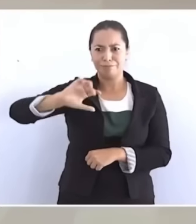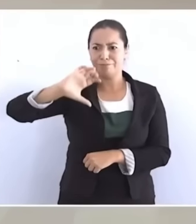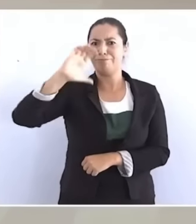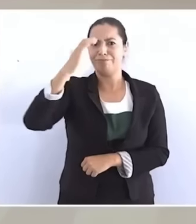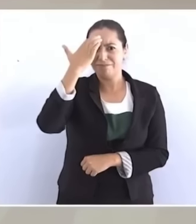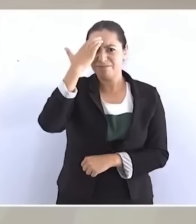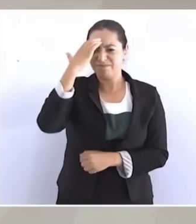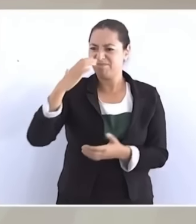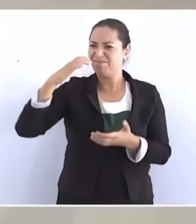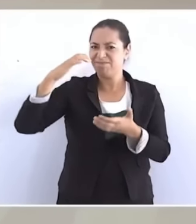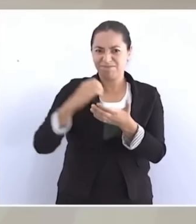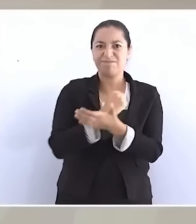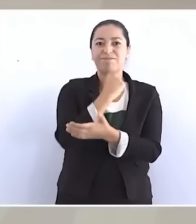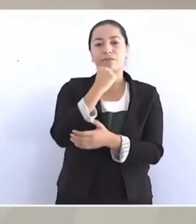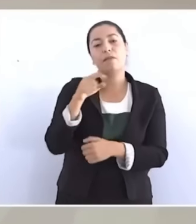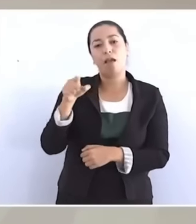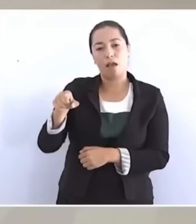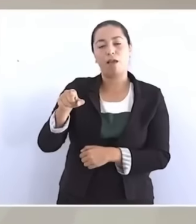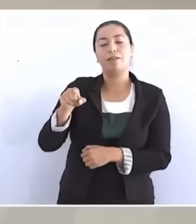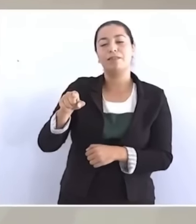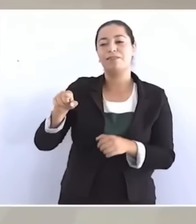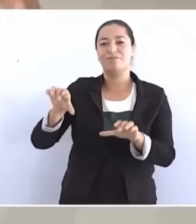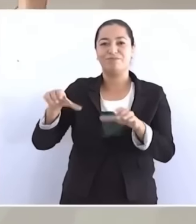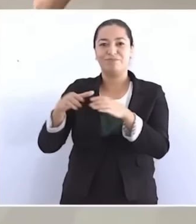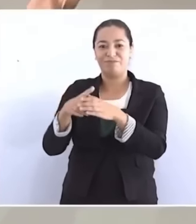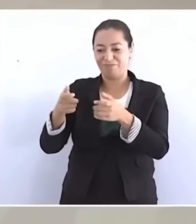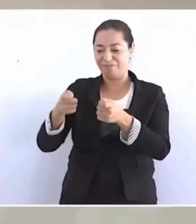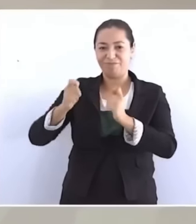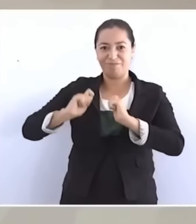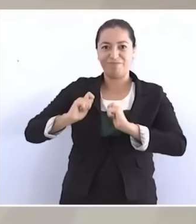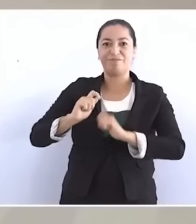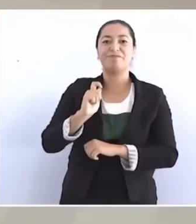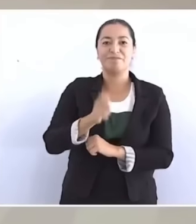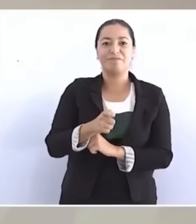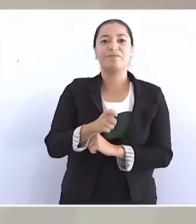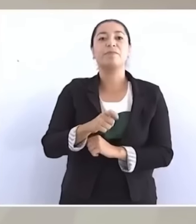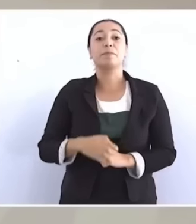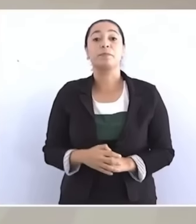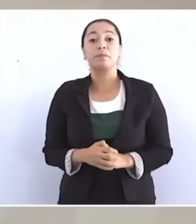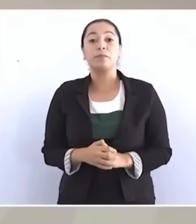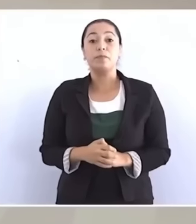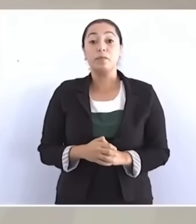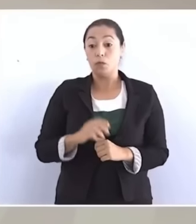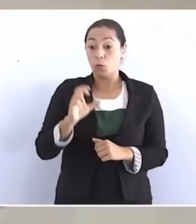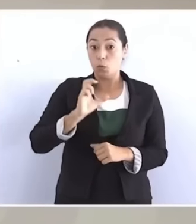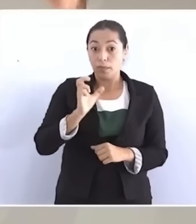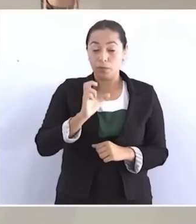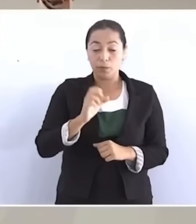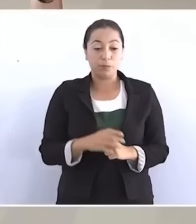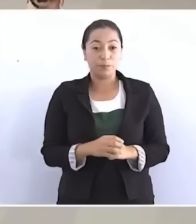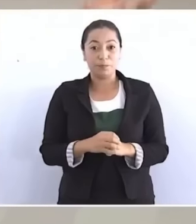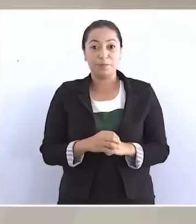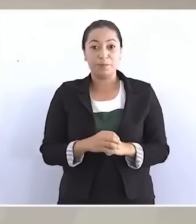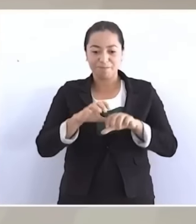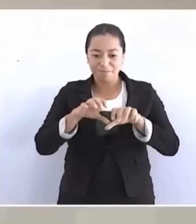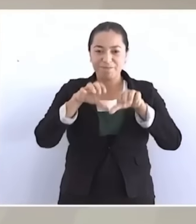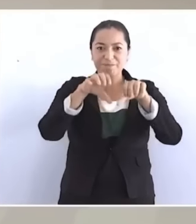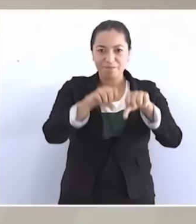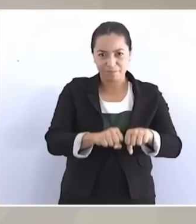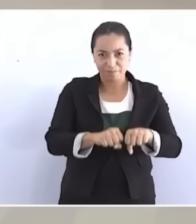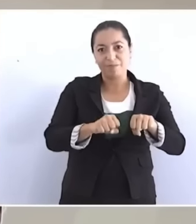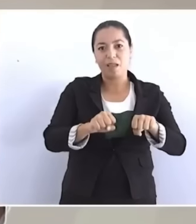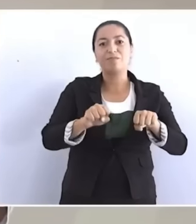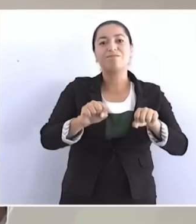del Instituto Nacional Electoral. Y el momento en que entramos le llamamos de